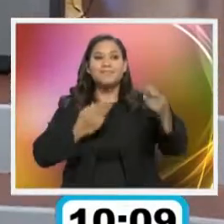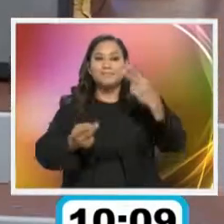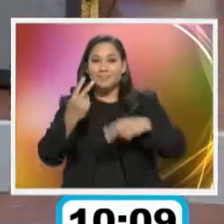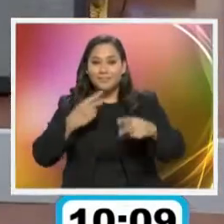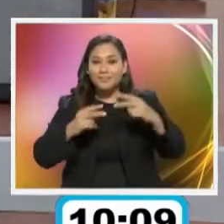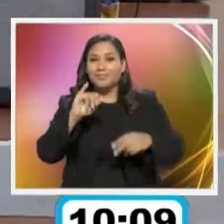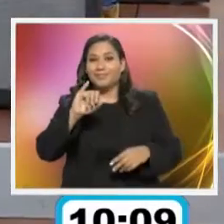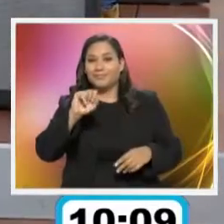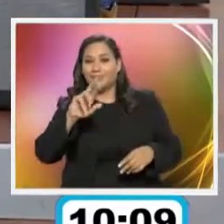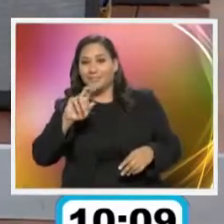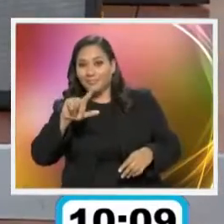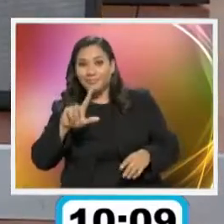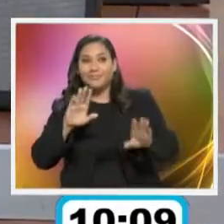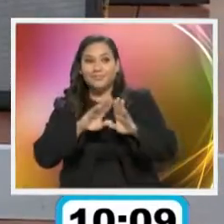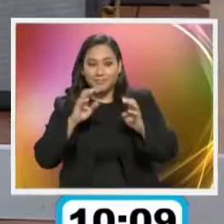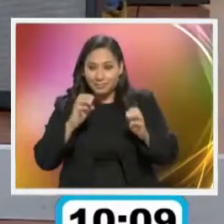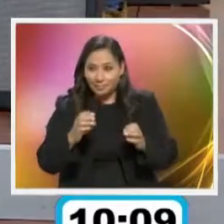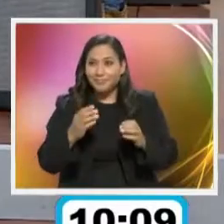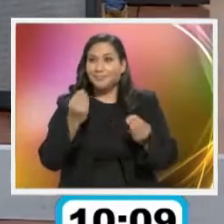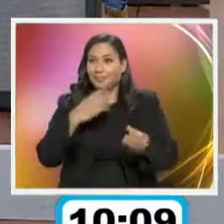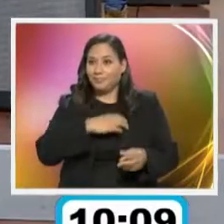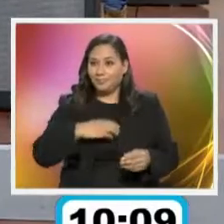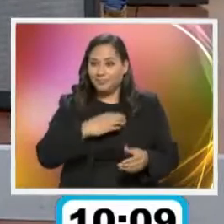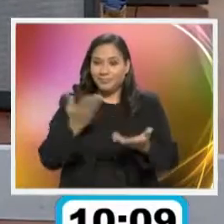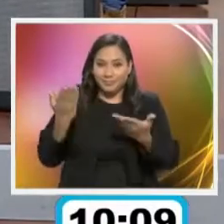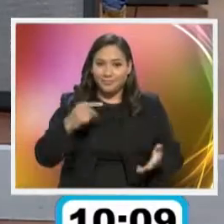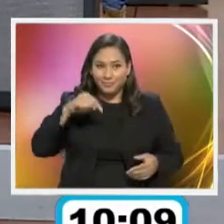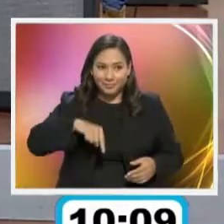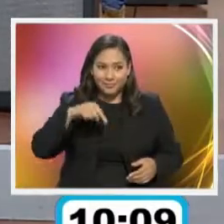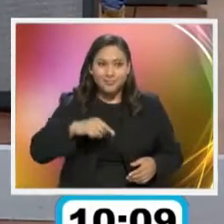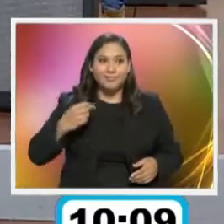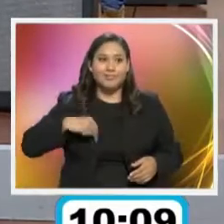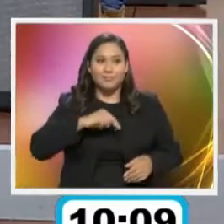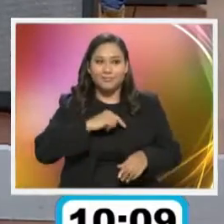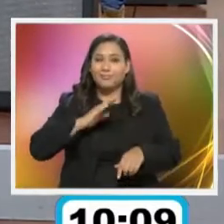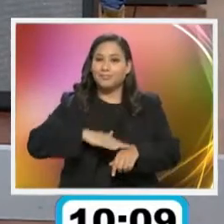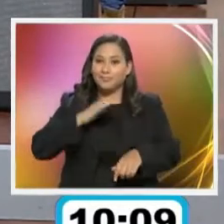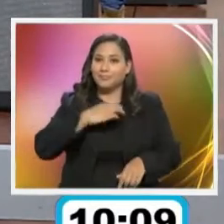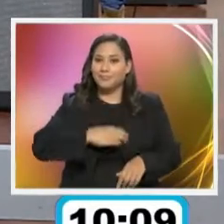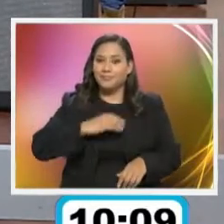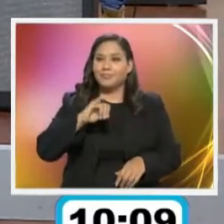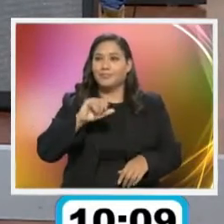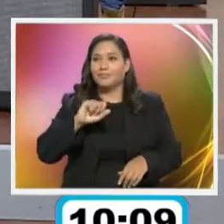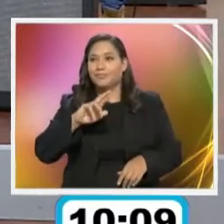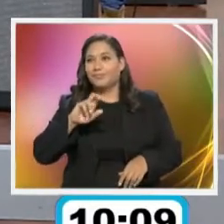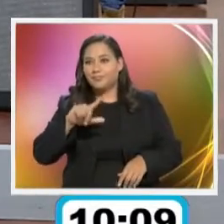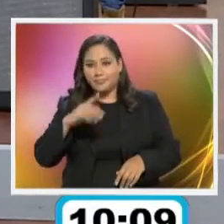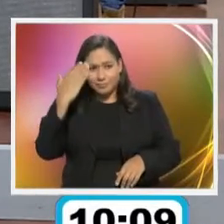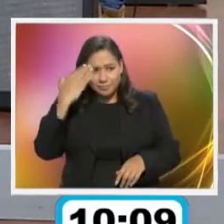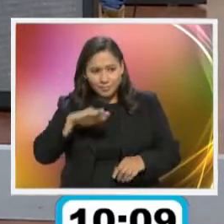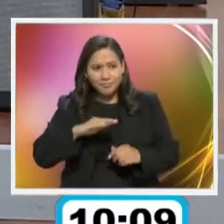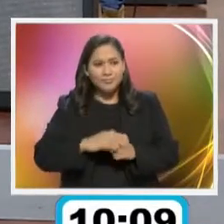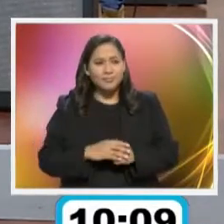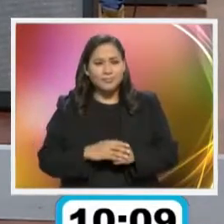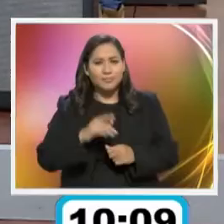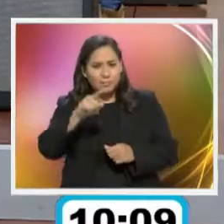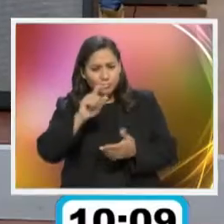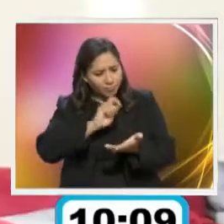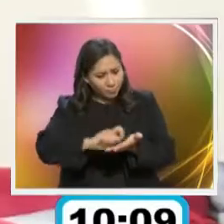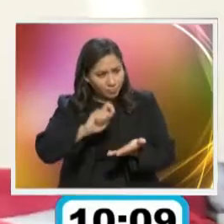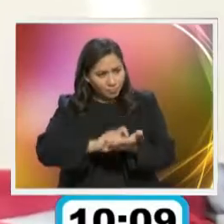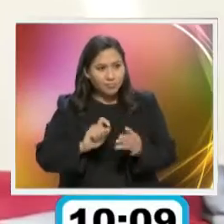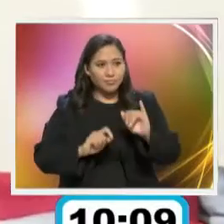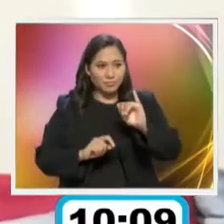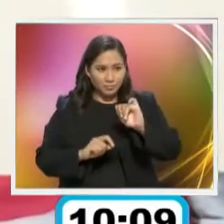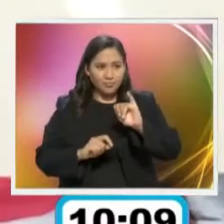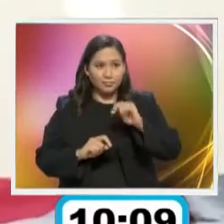Bienvenido, Israel. ¿Cómo estás? Muy contento de estar aquí. Nosotros más contentos, Israel. ¿Sabes qué? ¿Tú eres compositor?